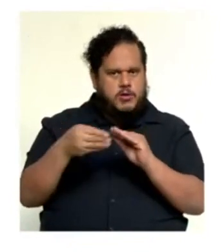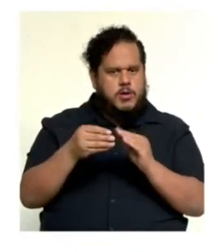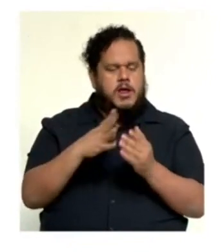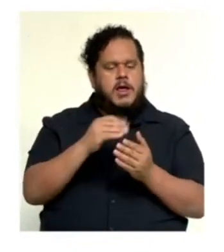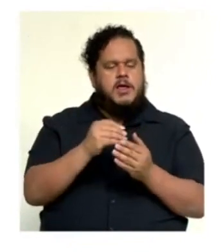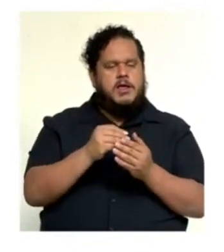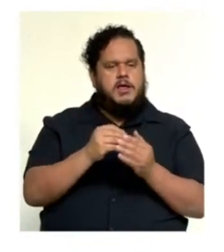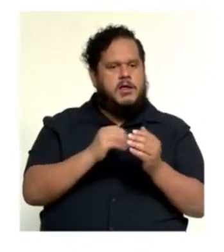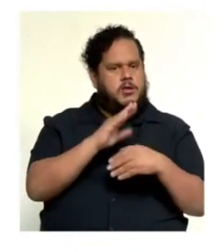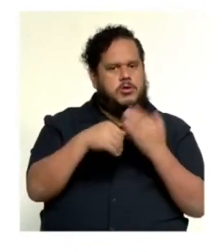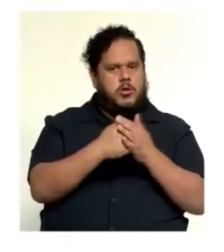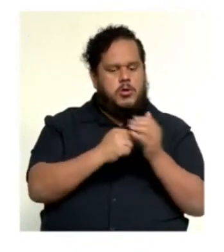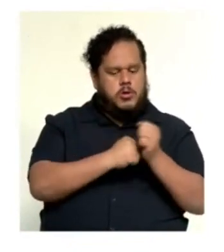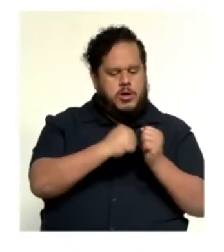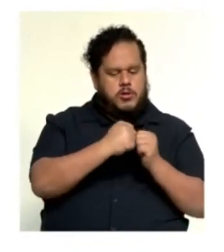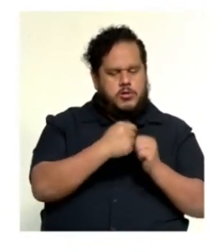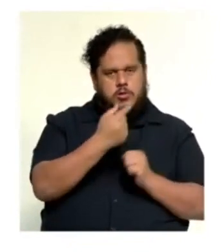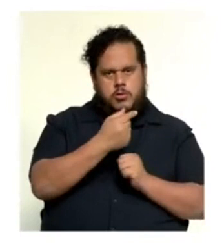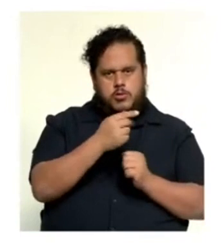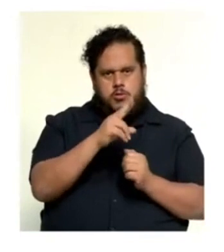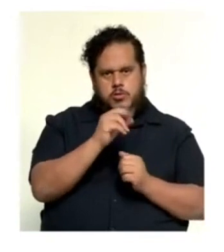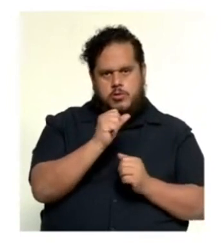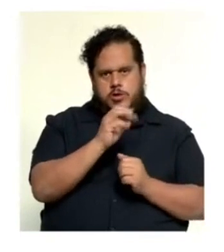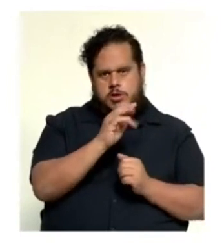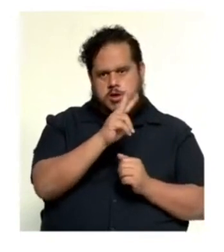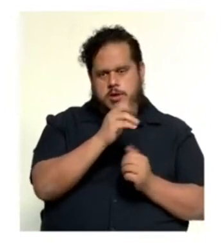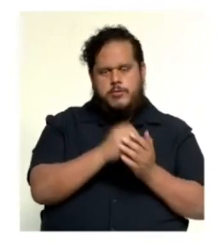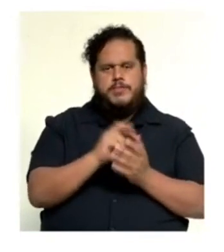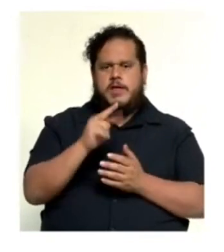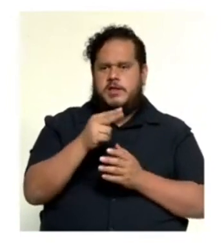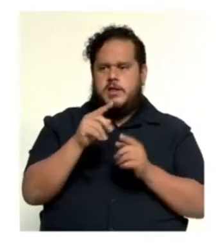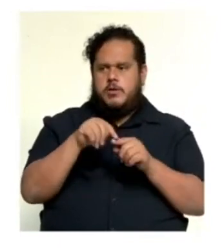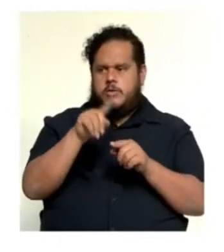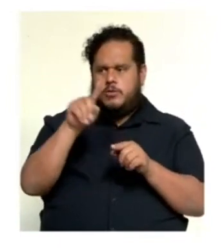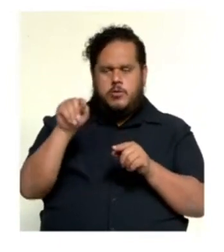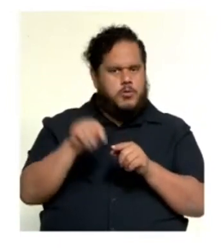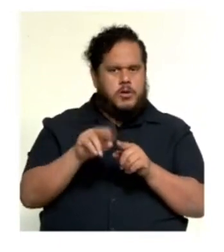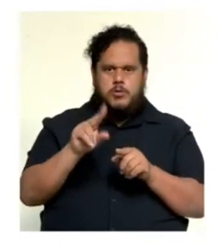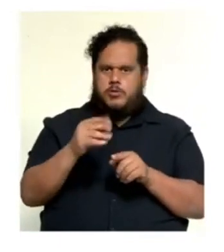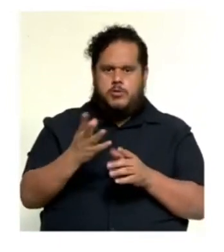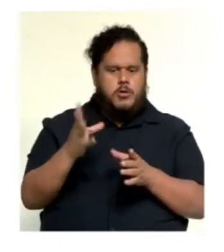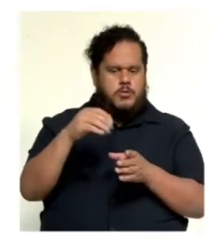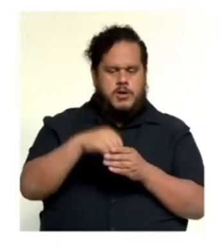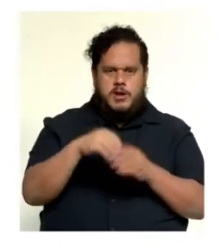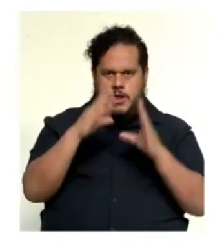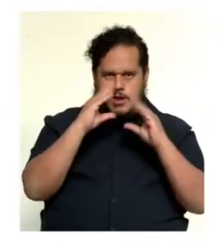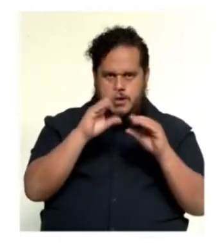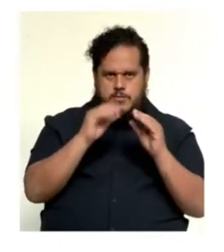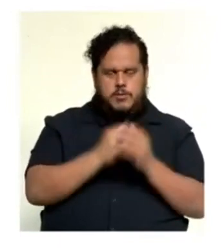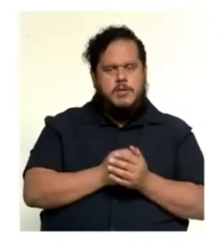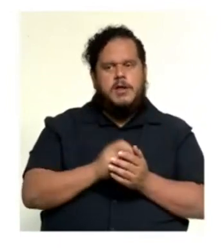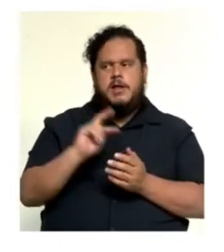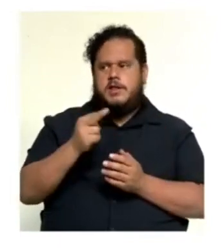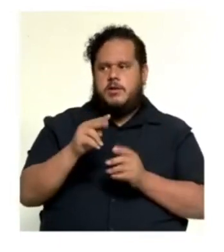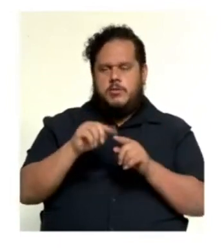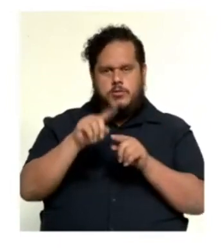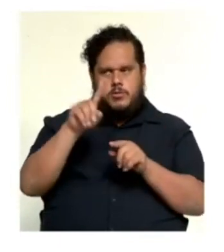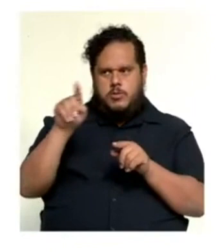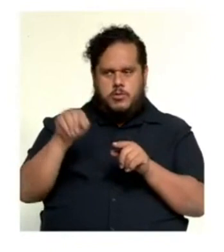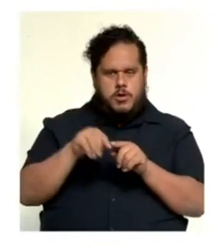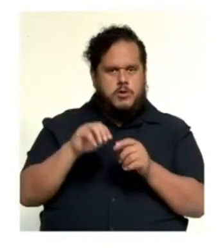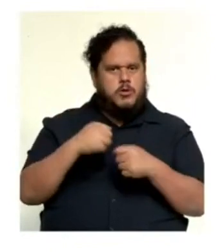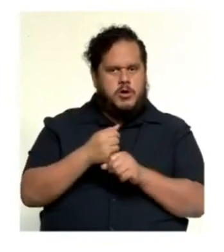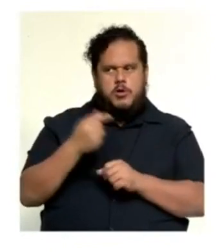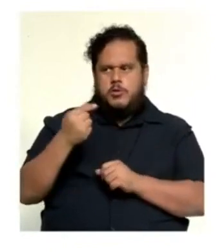que construyó Gustavo. Explícanos, por favor. Sí, aquí el segundo cuadro no pertenece, no viene en el informe. No, ¿verdad? El segundo cuadro lo elaboró